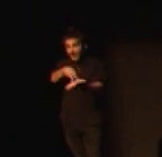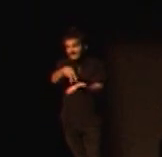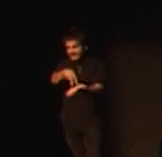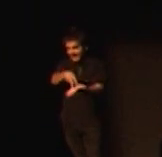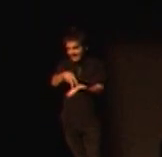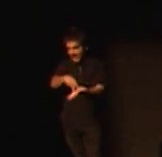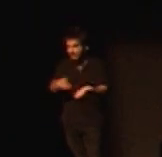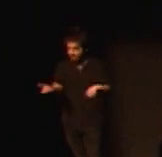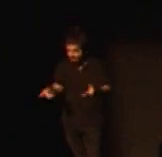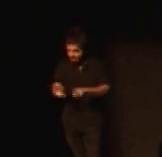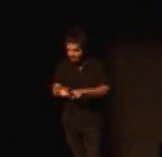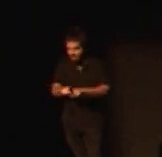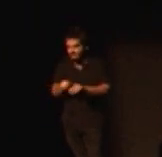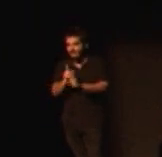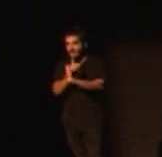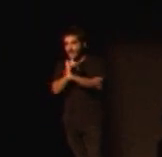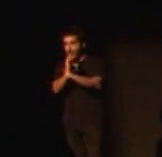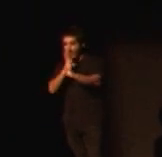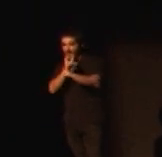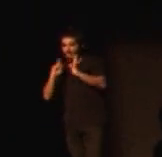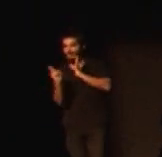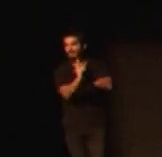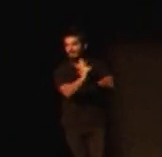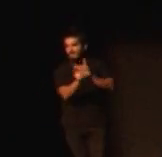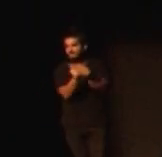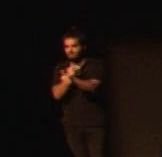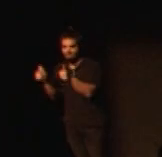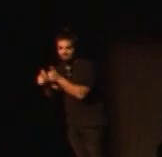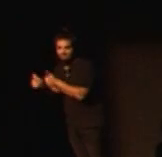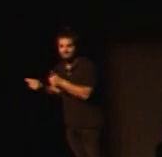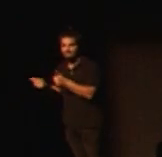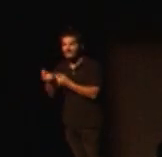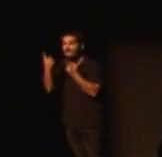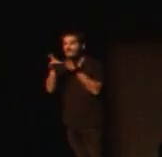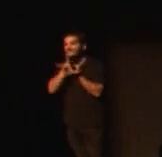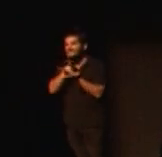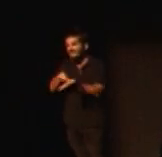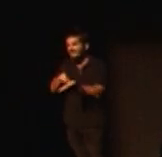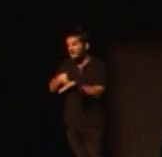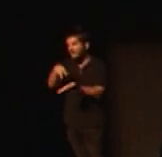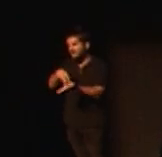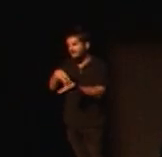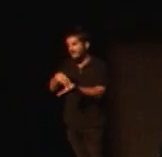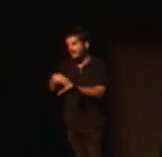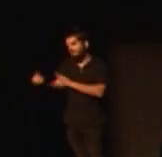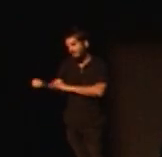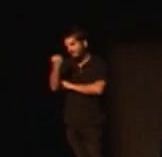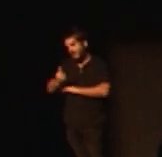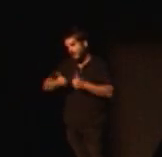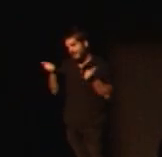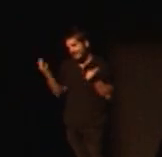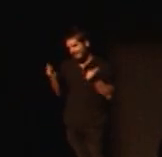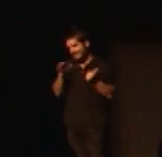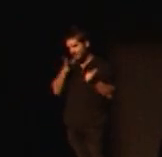tienes que hacer ninguna cola. También os digo que los servicios de asistencia a veces nos podrían dar un poquito más de calorcito, que nos mueven un poco a veces como si fuéramos